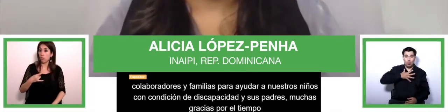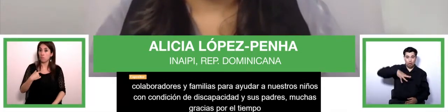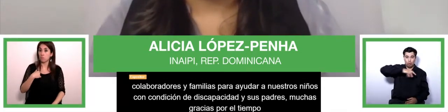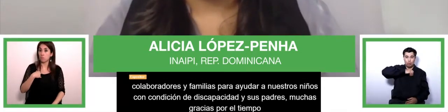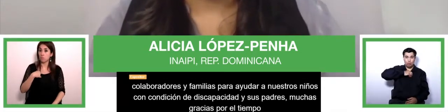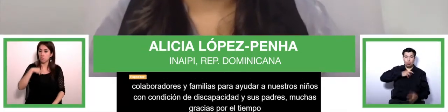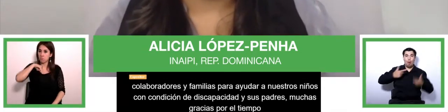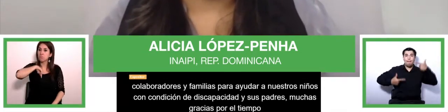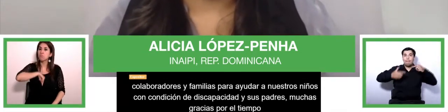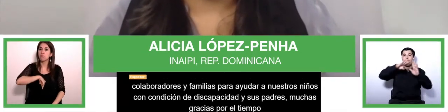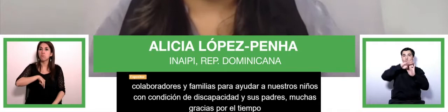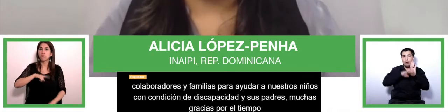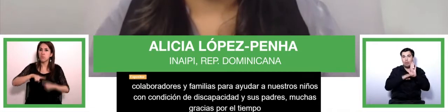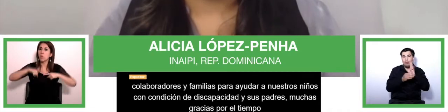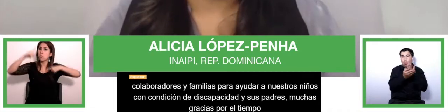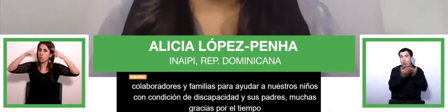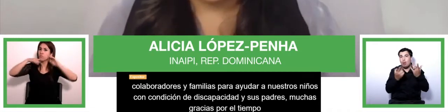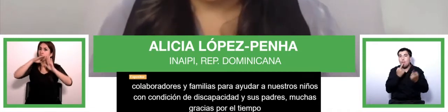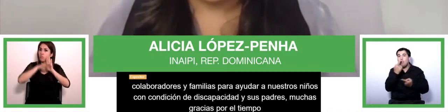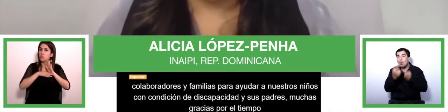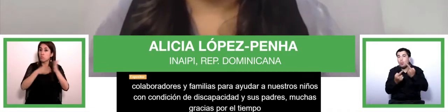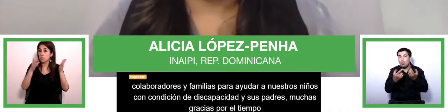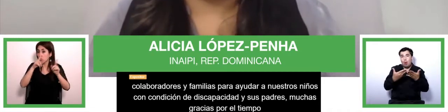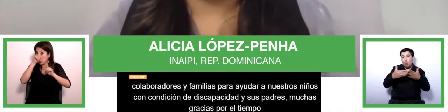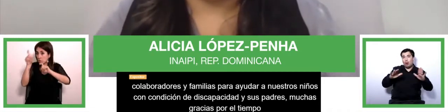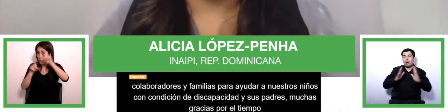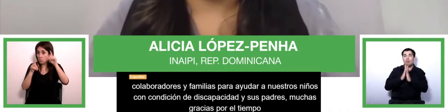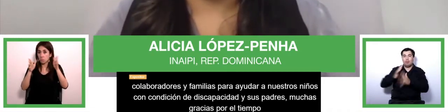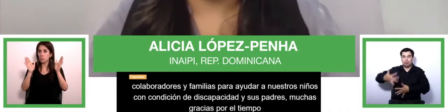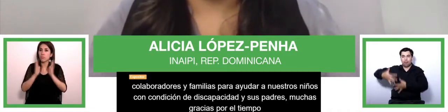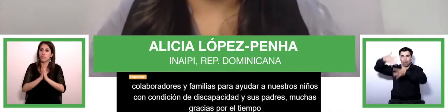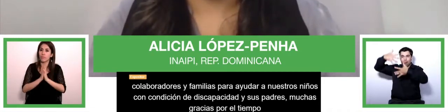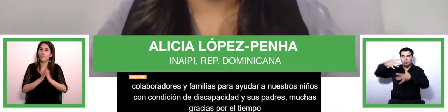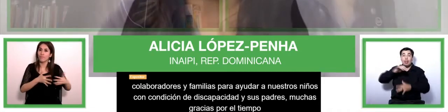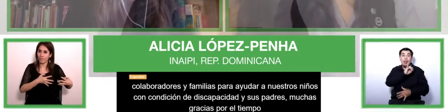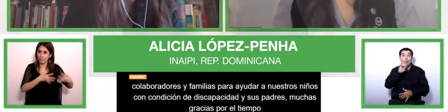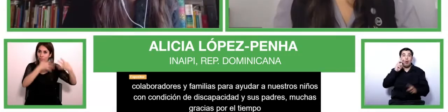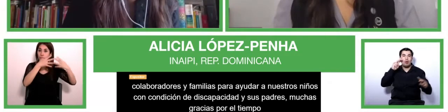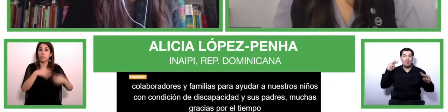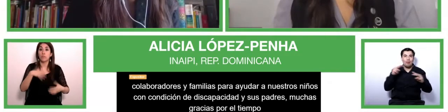interesado nuestra política y cualquier pregunta, pues nos vemos al final de la exposición.